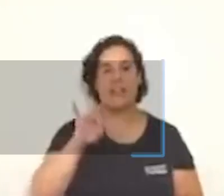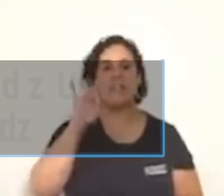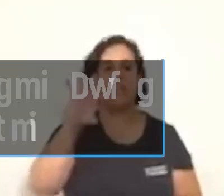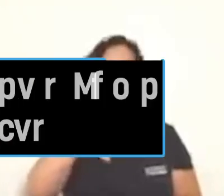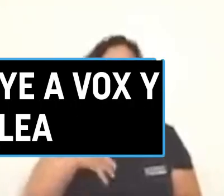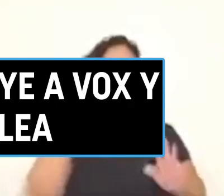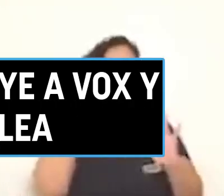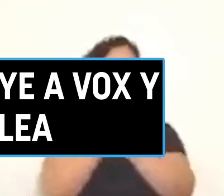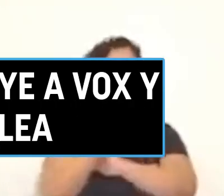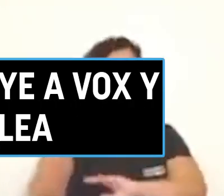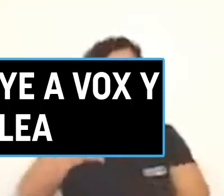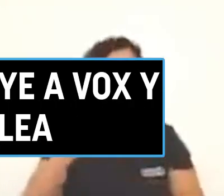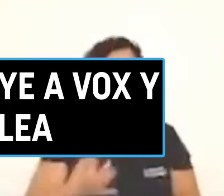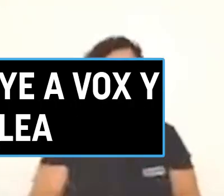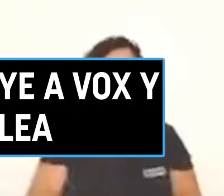Queda, por tanto,